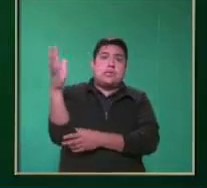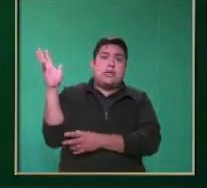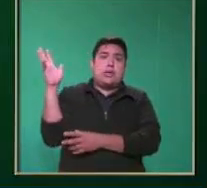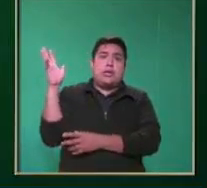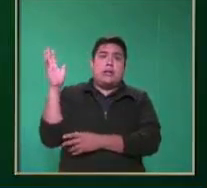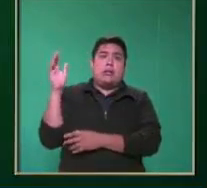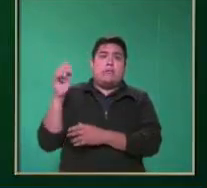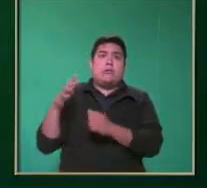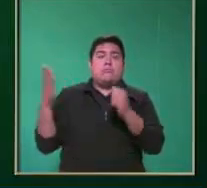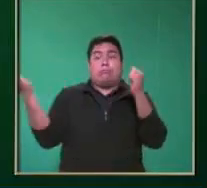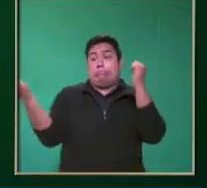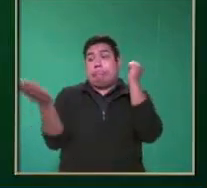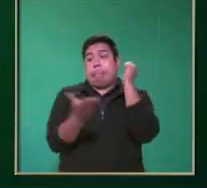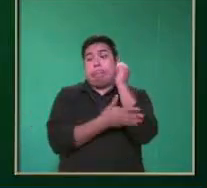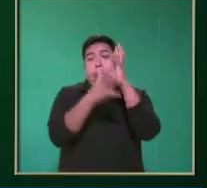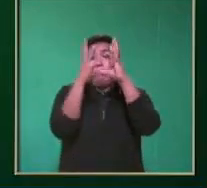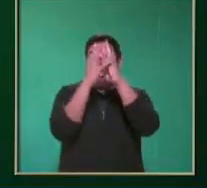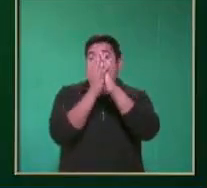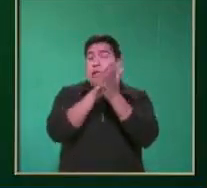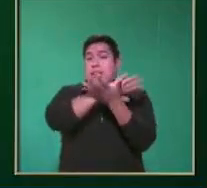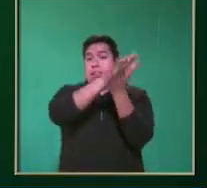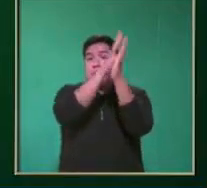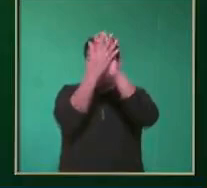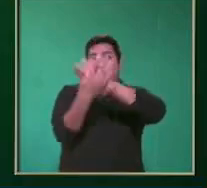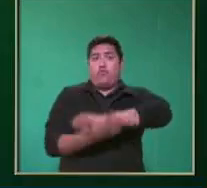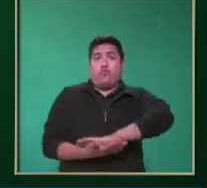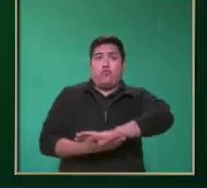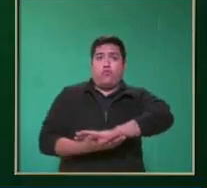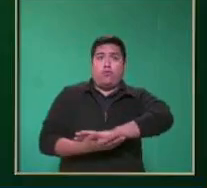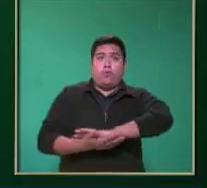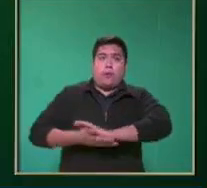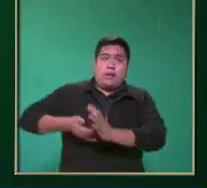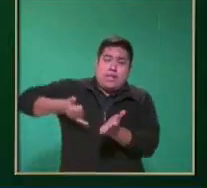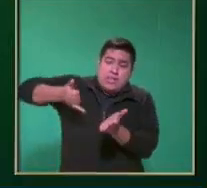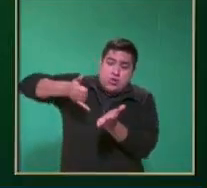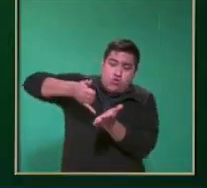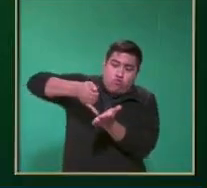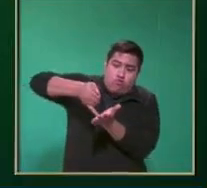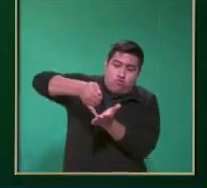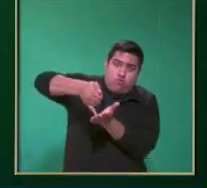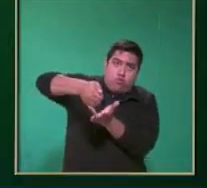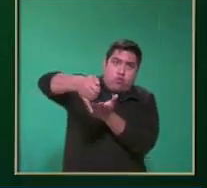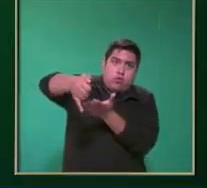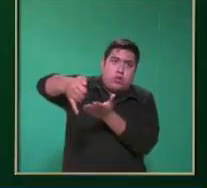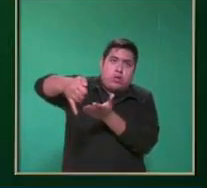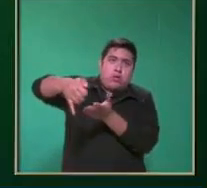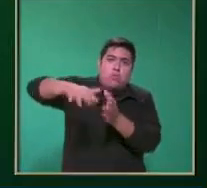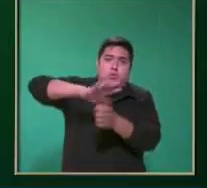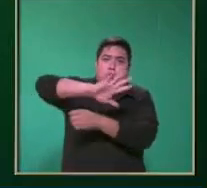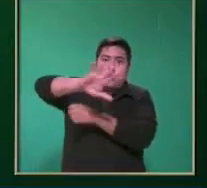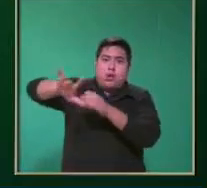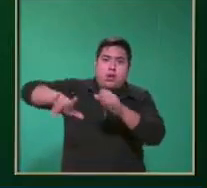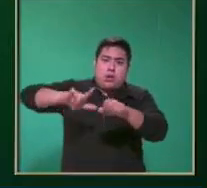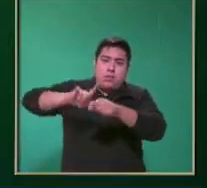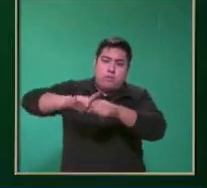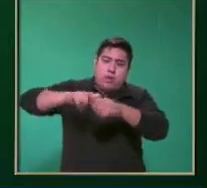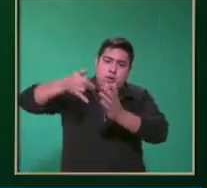espacio geográfico a tierras de cultivo y ganado. Nos importa más irle